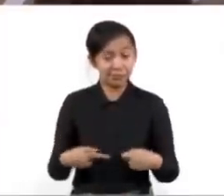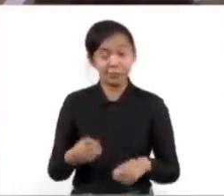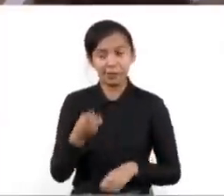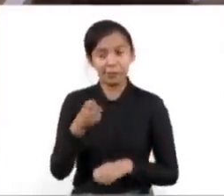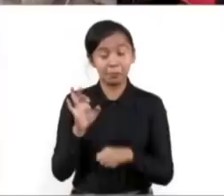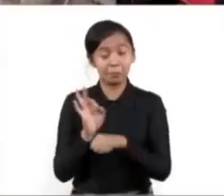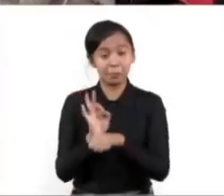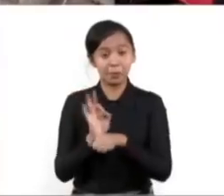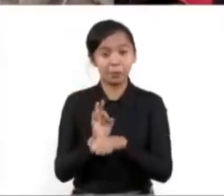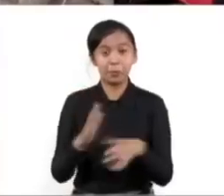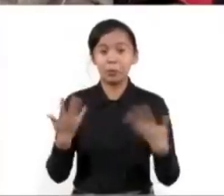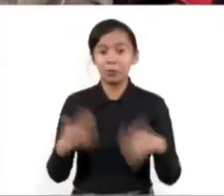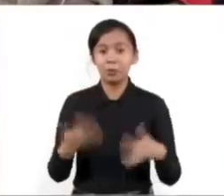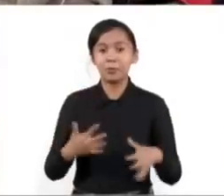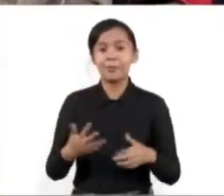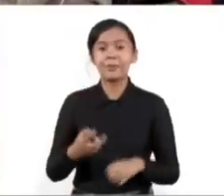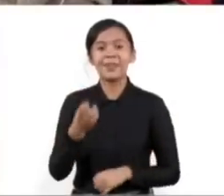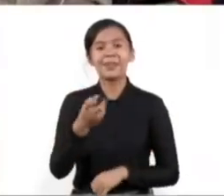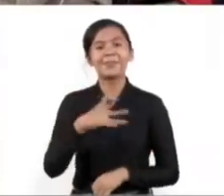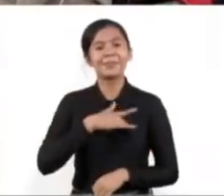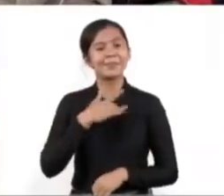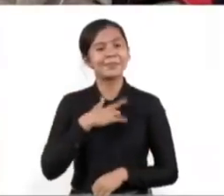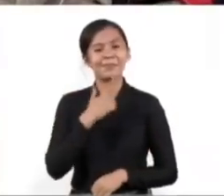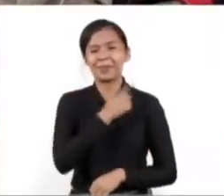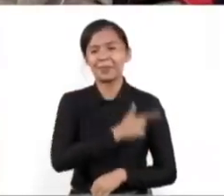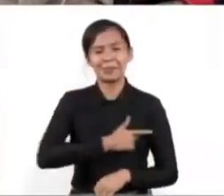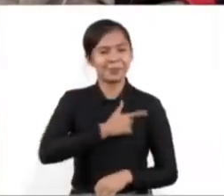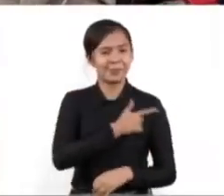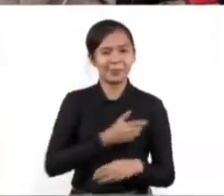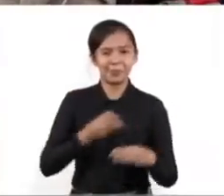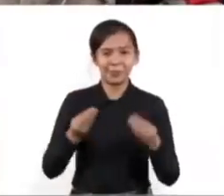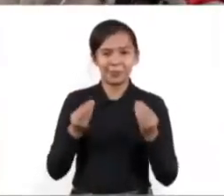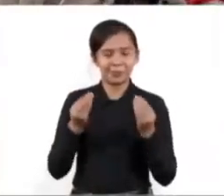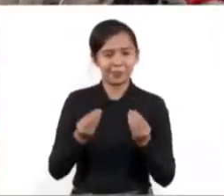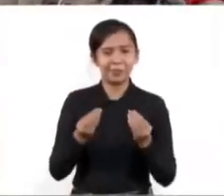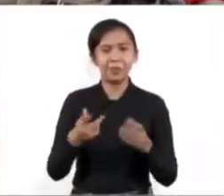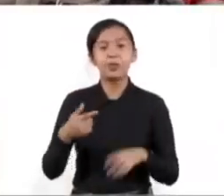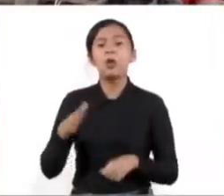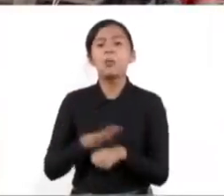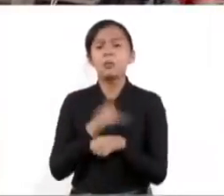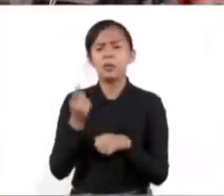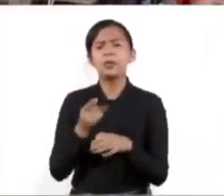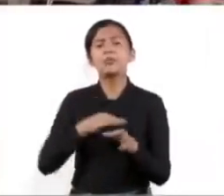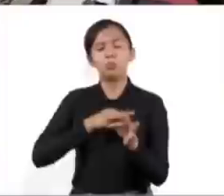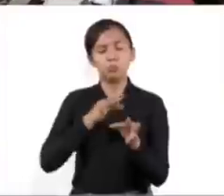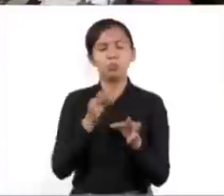Coajimalpa. Así que me da mucho gusto poderles cumplir.